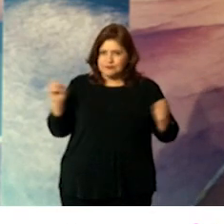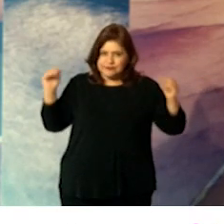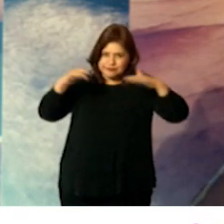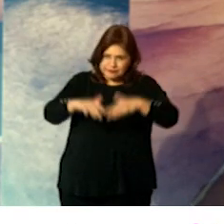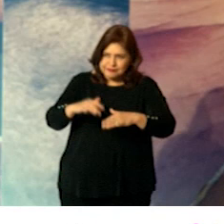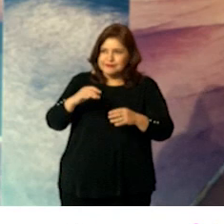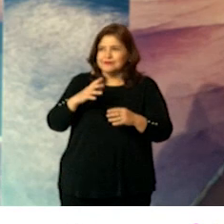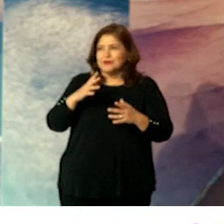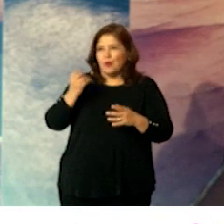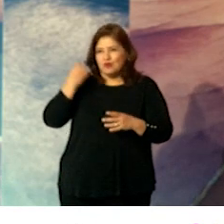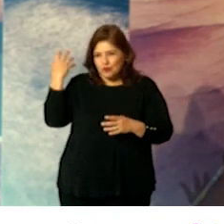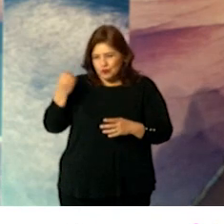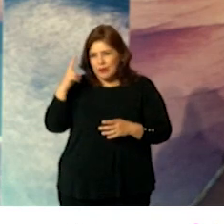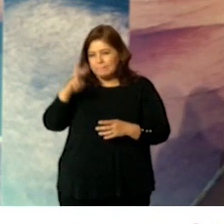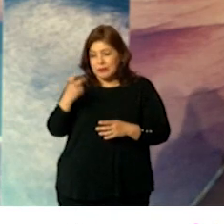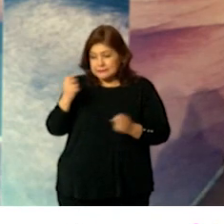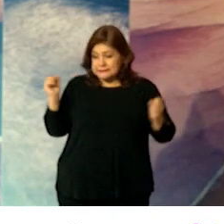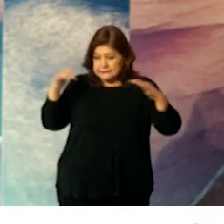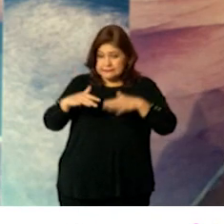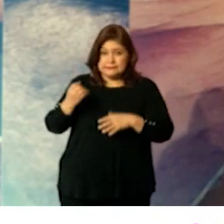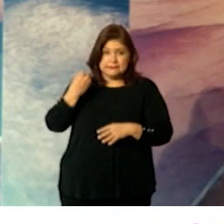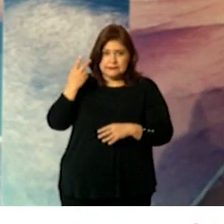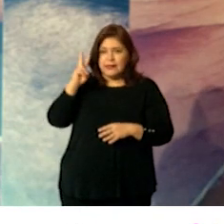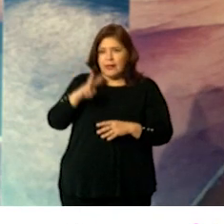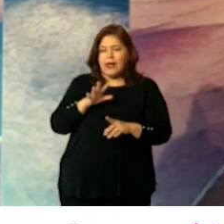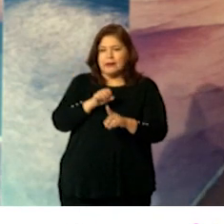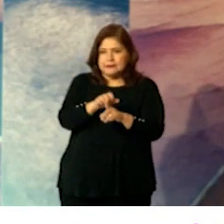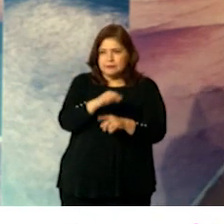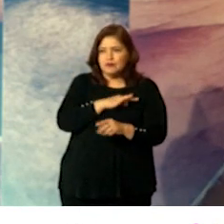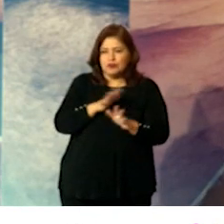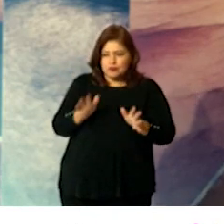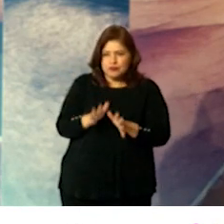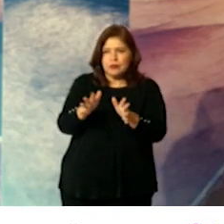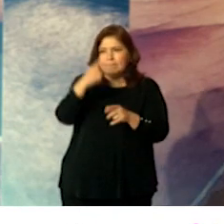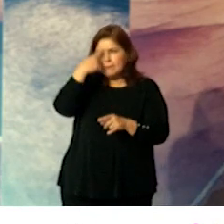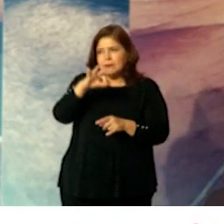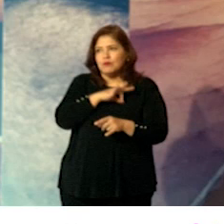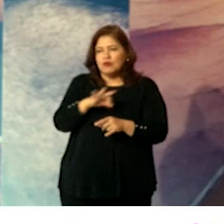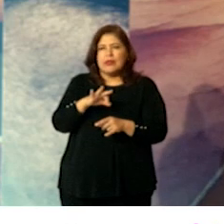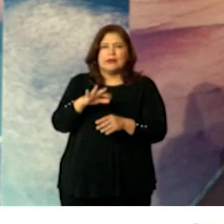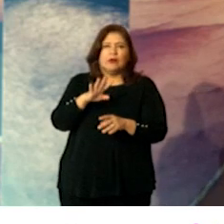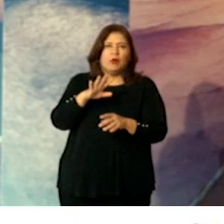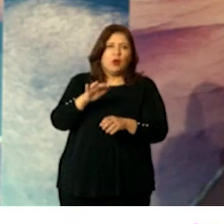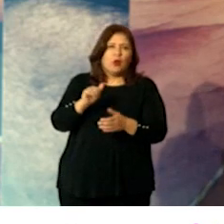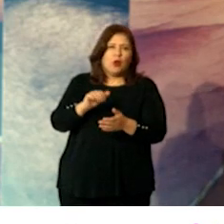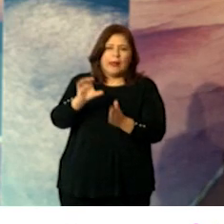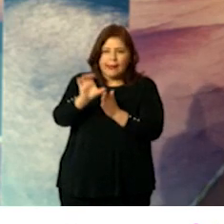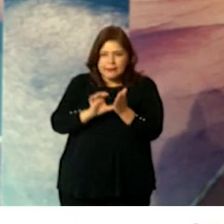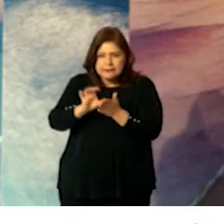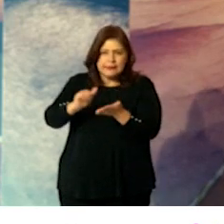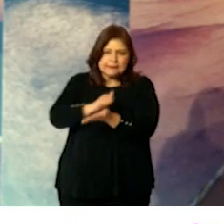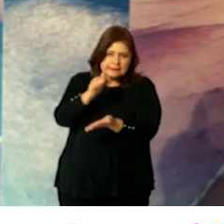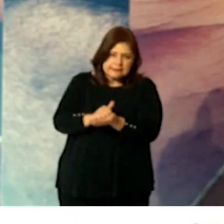encuentro, porque creo que este tipo de encuentros ya son logros por impulsar agendas importantes como la que venimos a hablar el día de